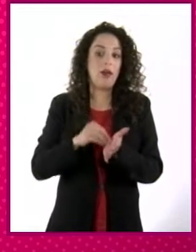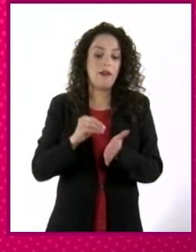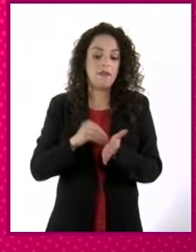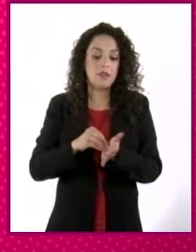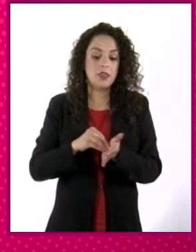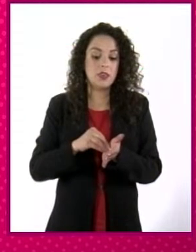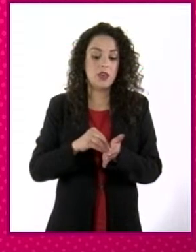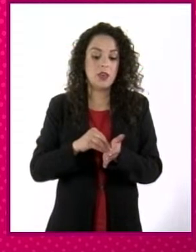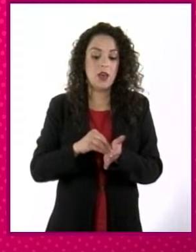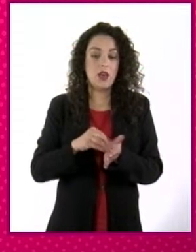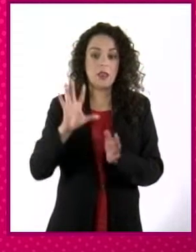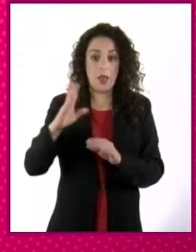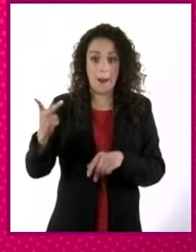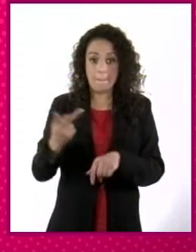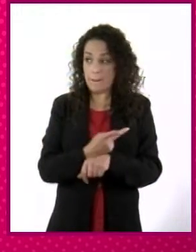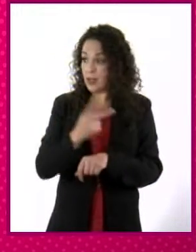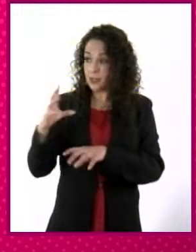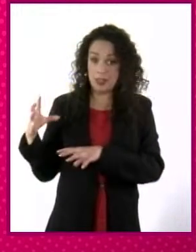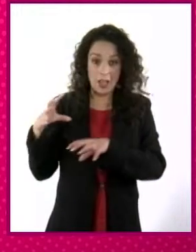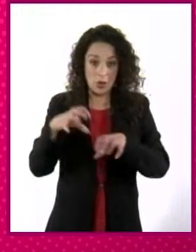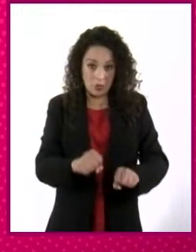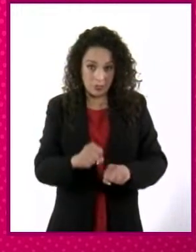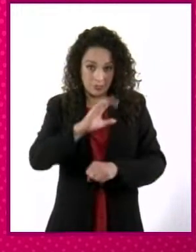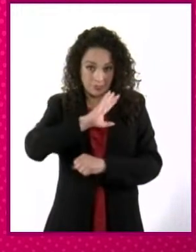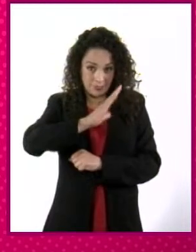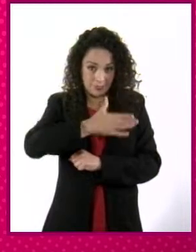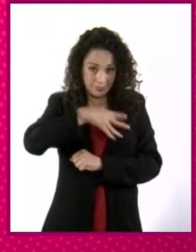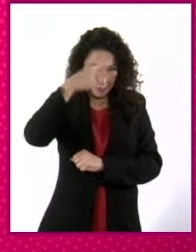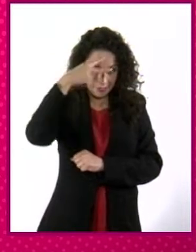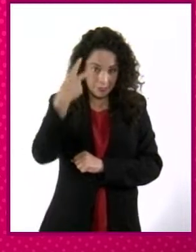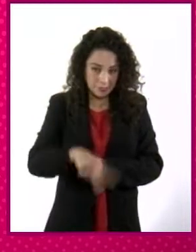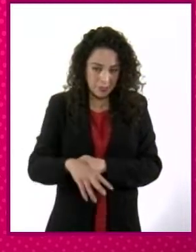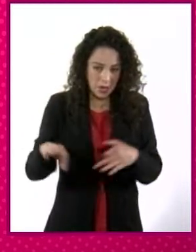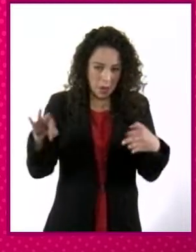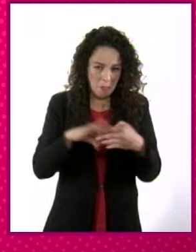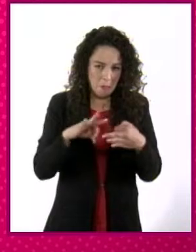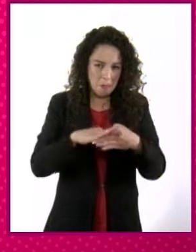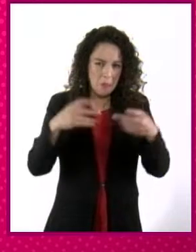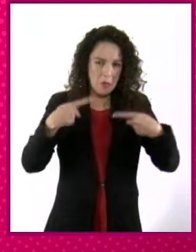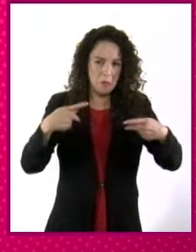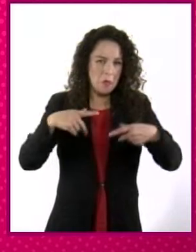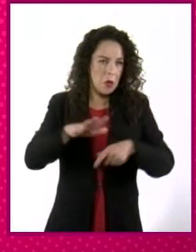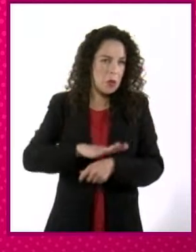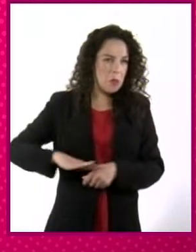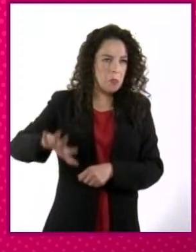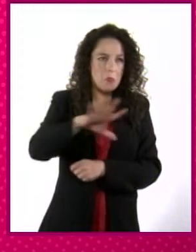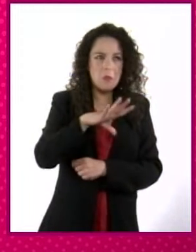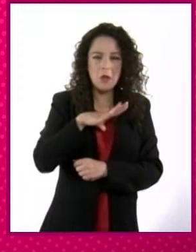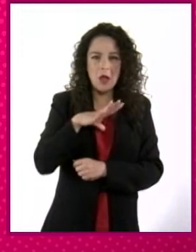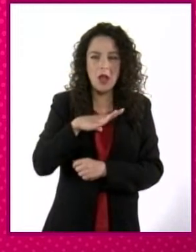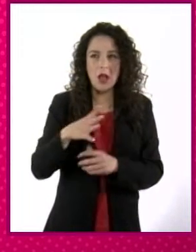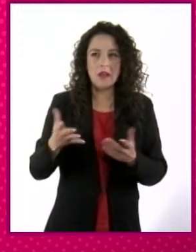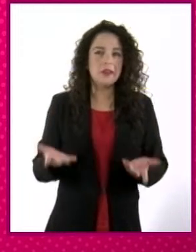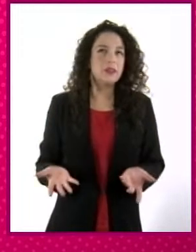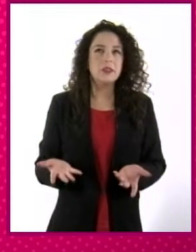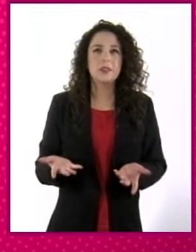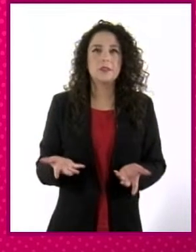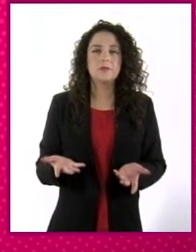después de la conquista, hablando de una población de aproximadamente, en lo que